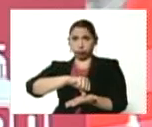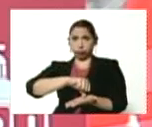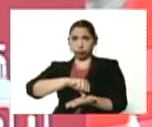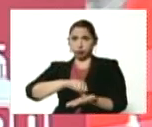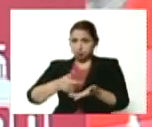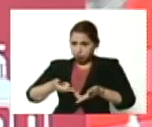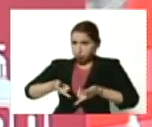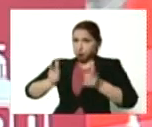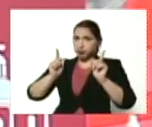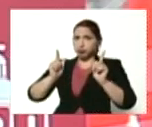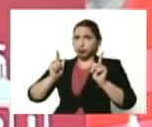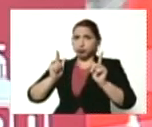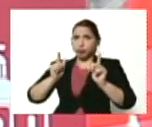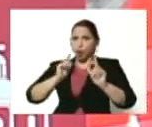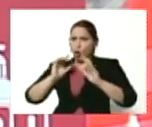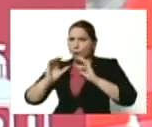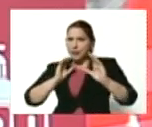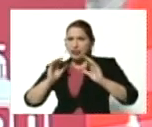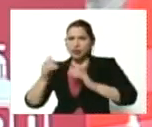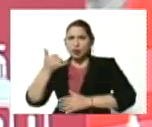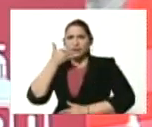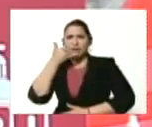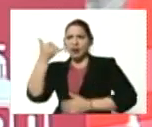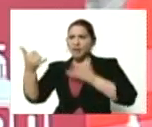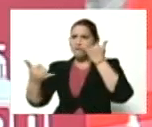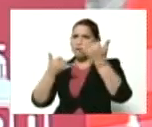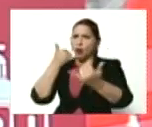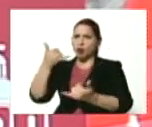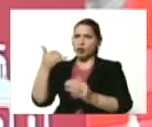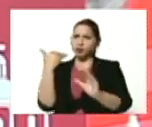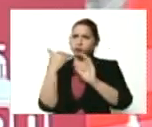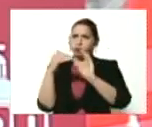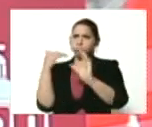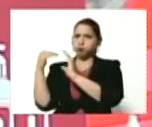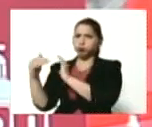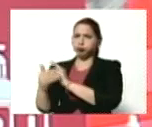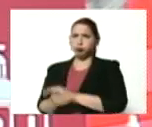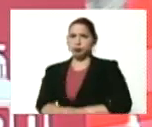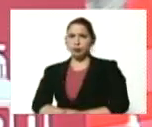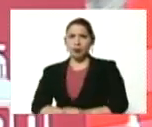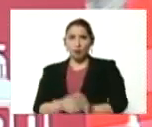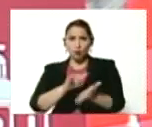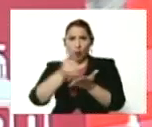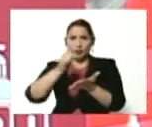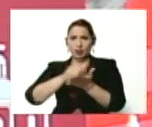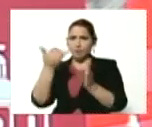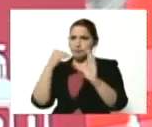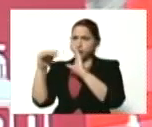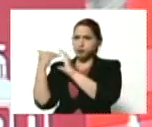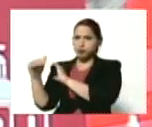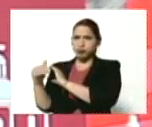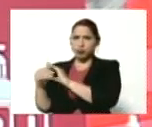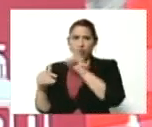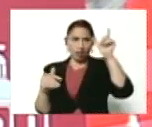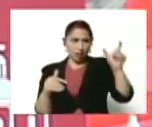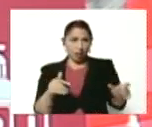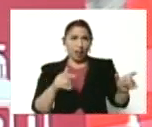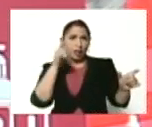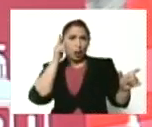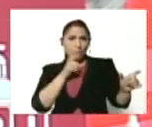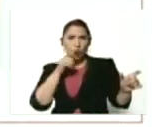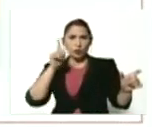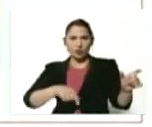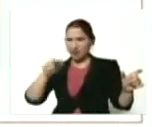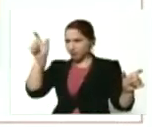permitiera conversaciones telefónicas, correos electrónicos, mensajes de WhatsApp entre Leopoldo López y